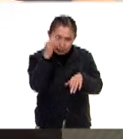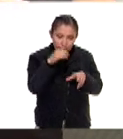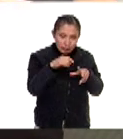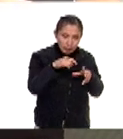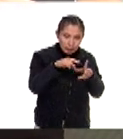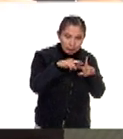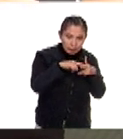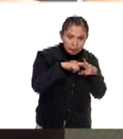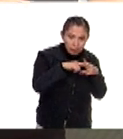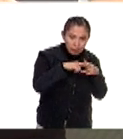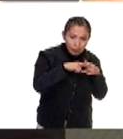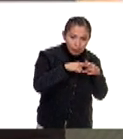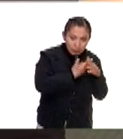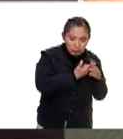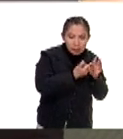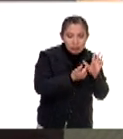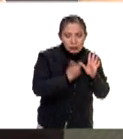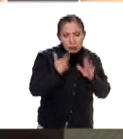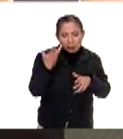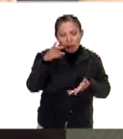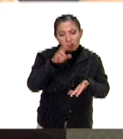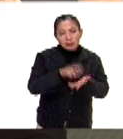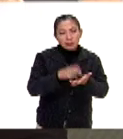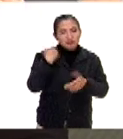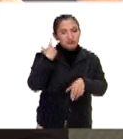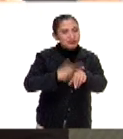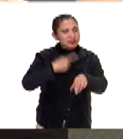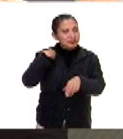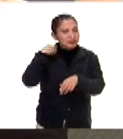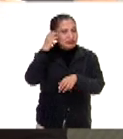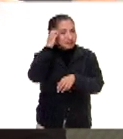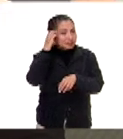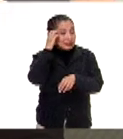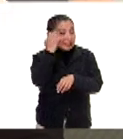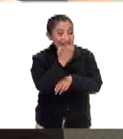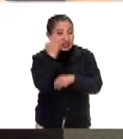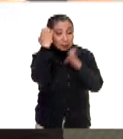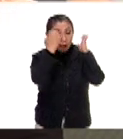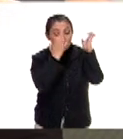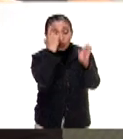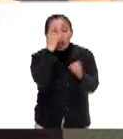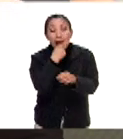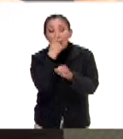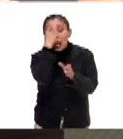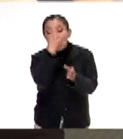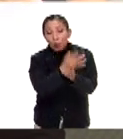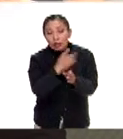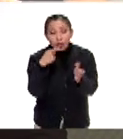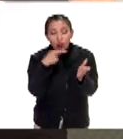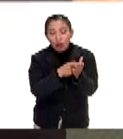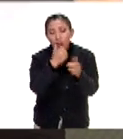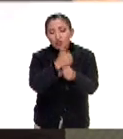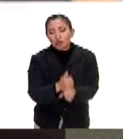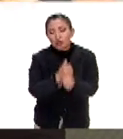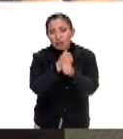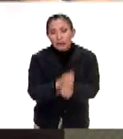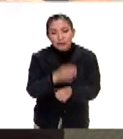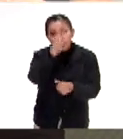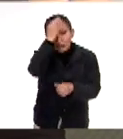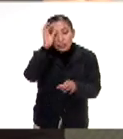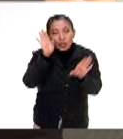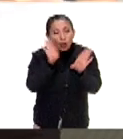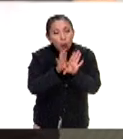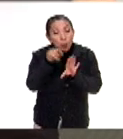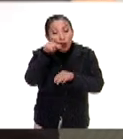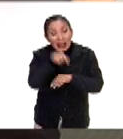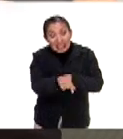partir pues de postrarse en la cama. Entonces, no es una exposición que hable únicamente del dolor de Frida Kahlo, sino